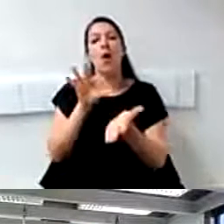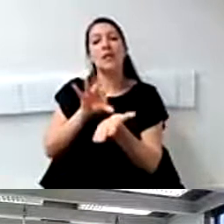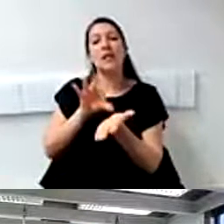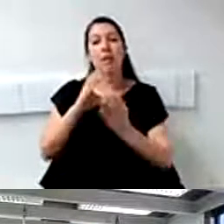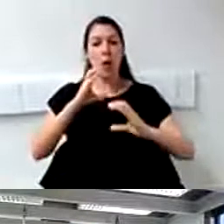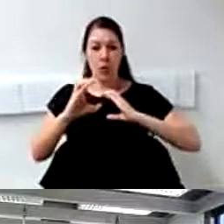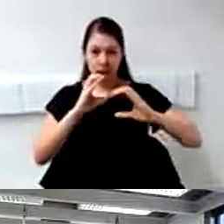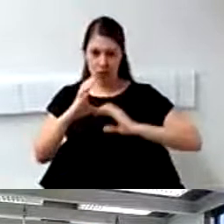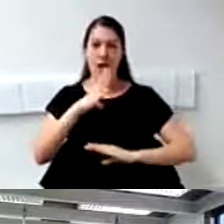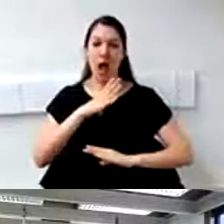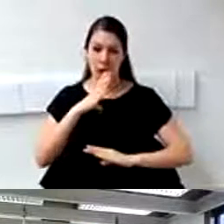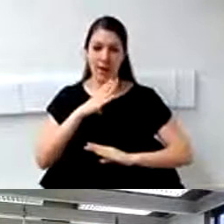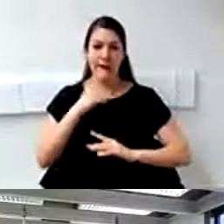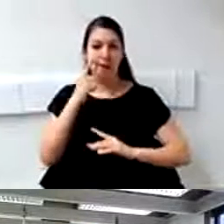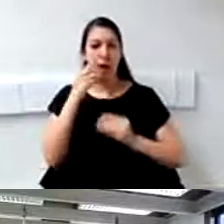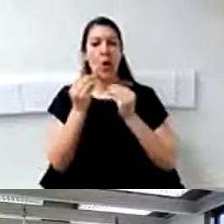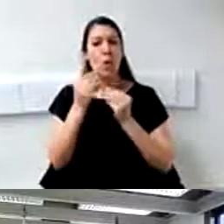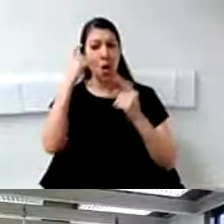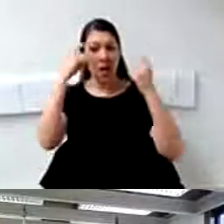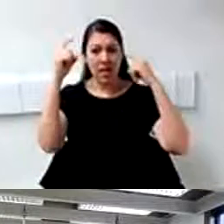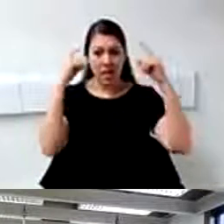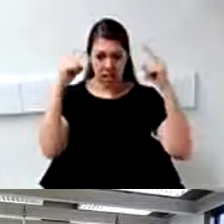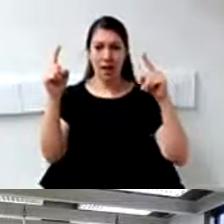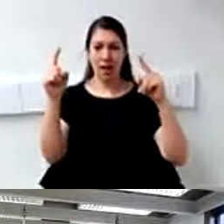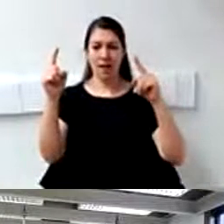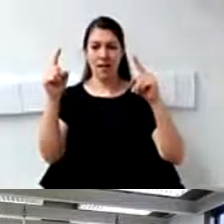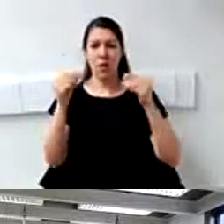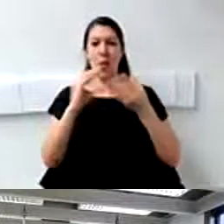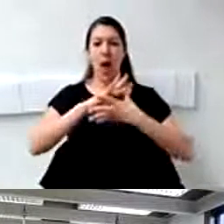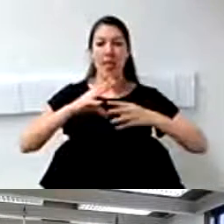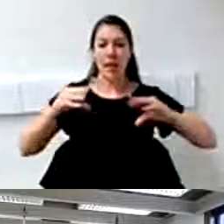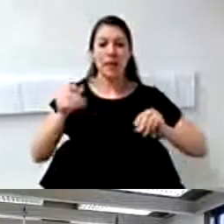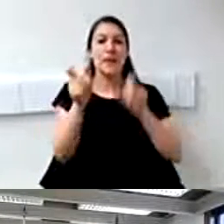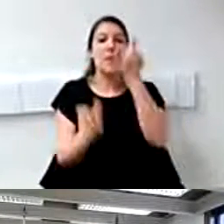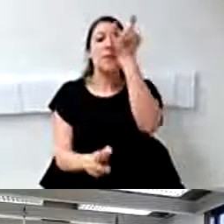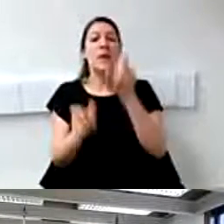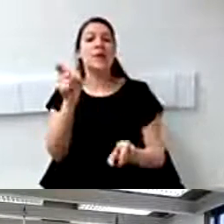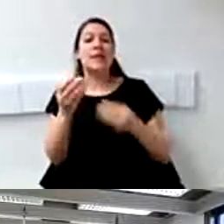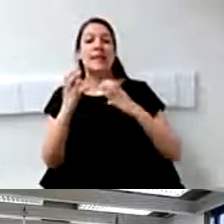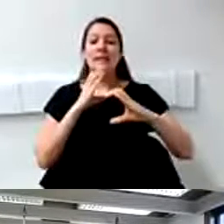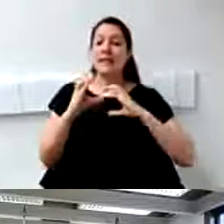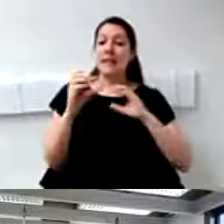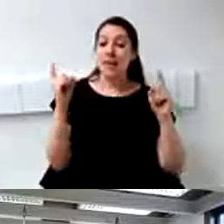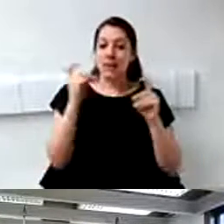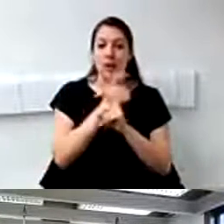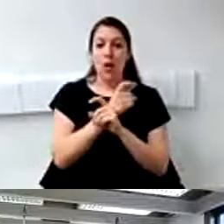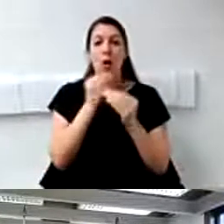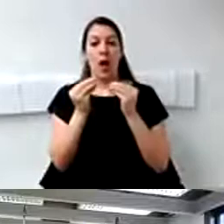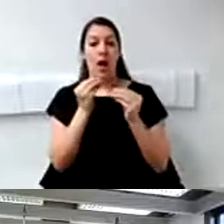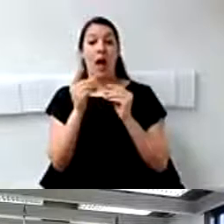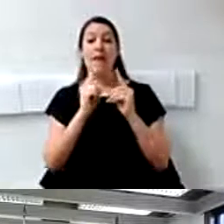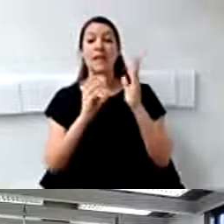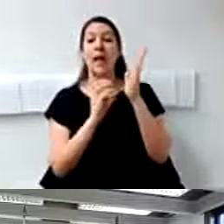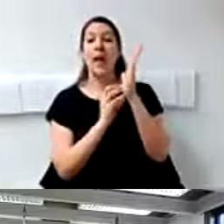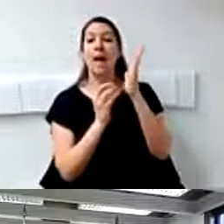comunicación, buscando dar ideas, ¿no? A veces en las personas que tienen dificultad en la comunicación, a veces los